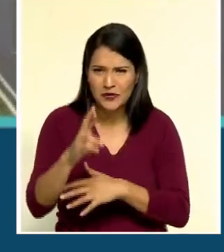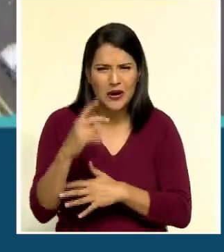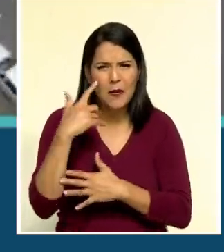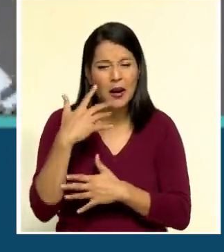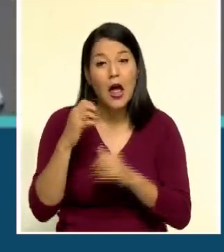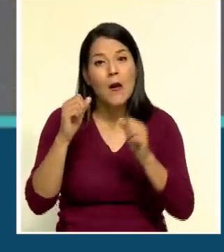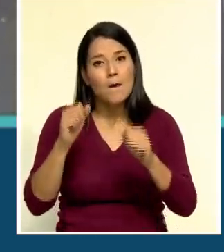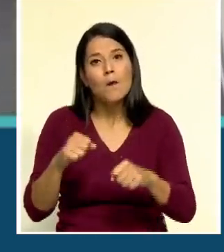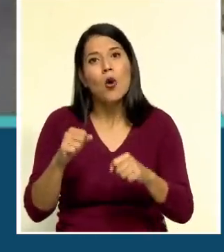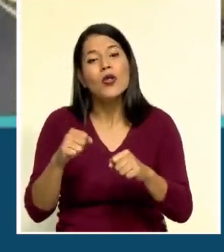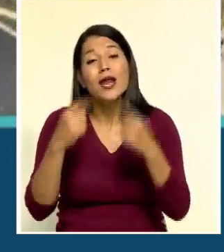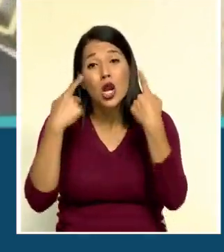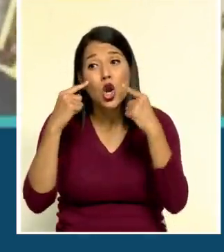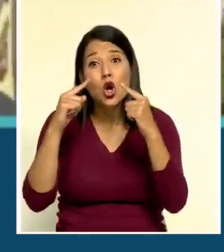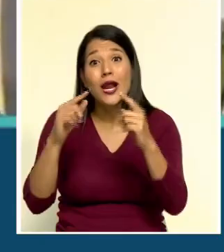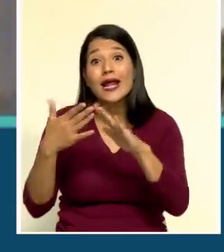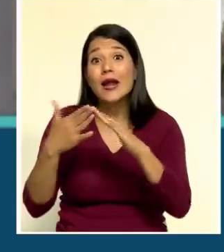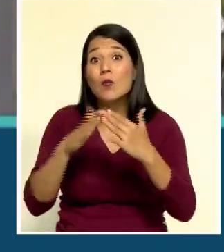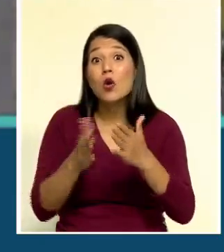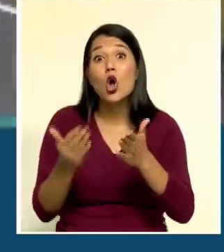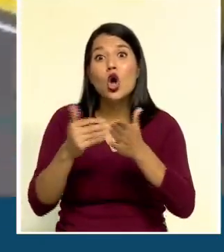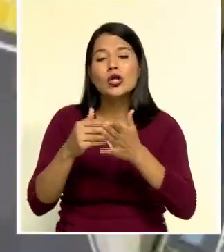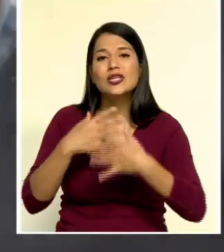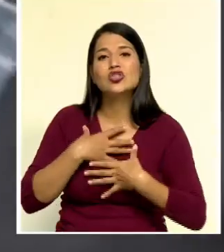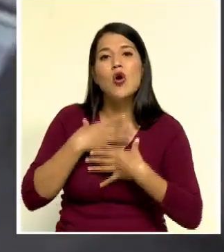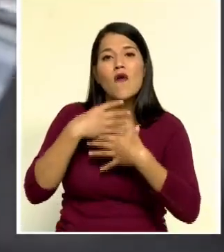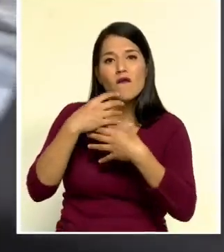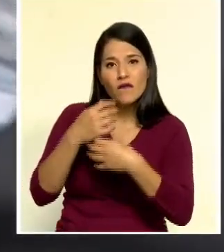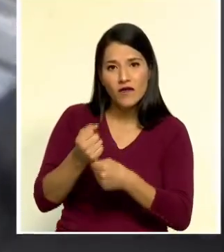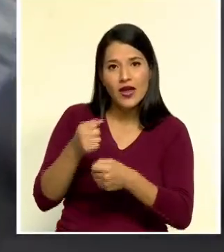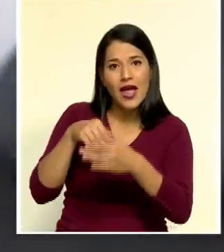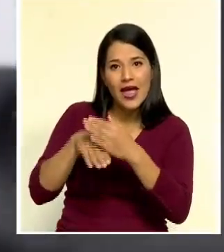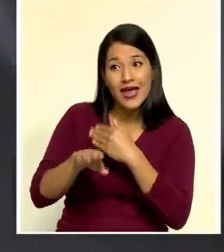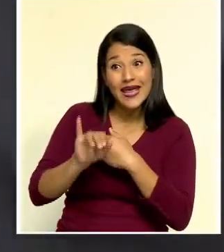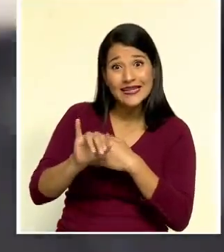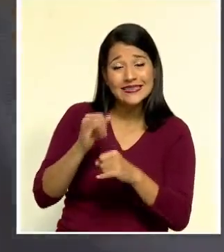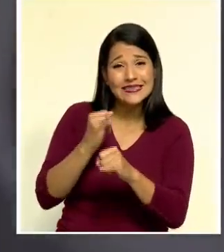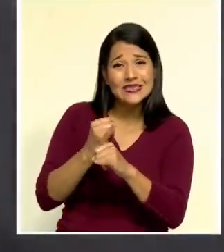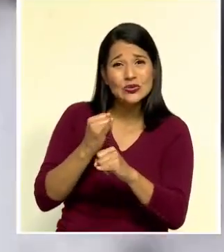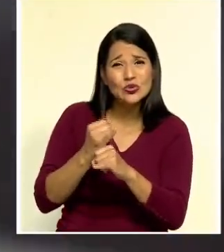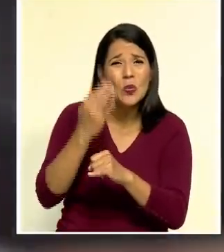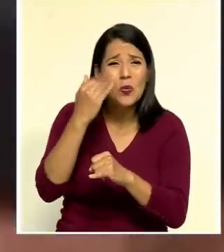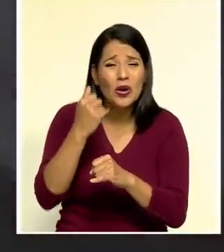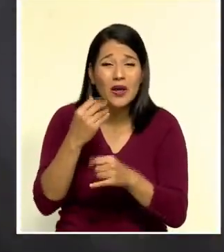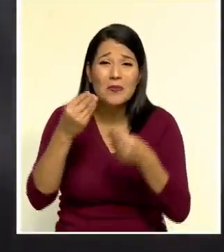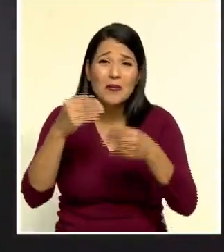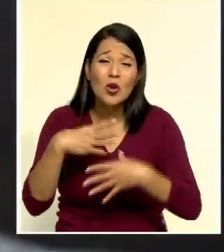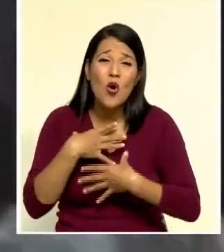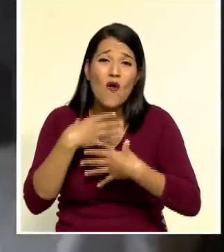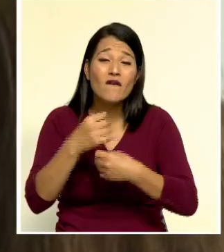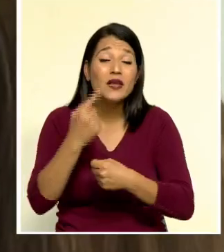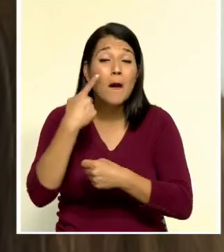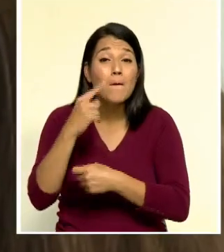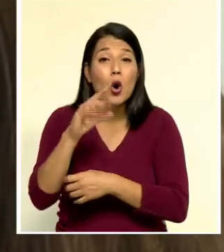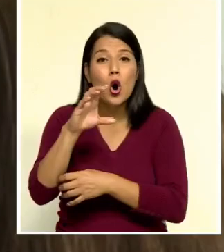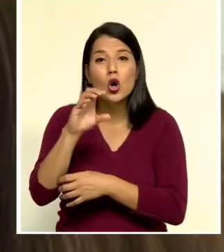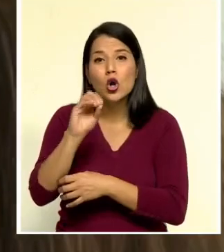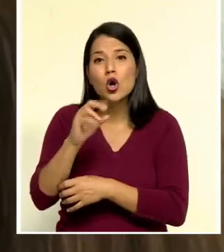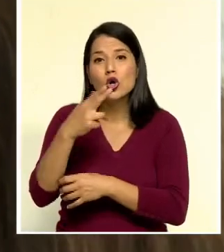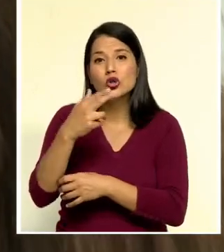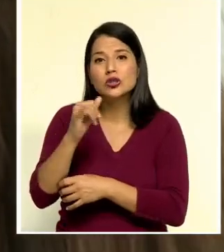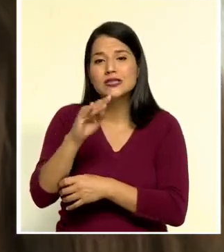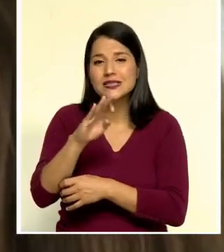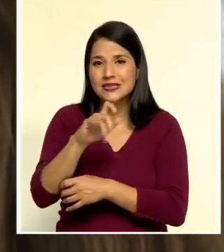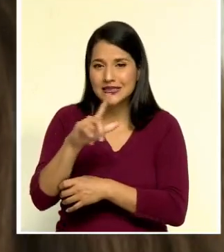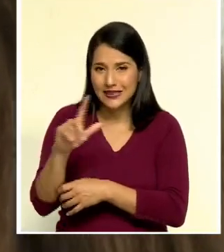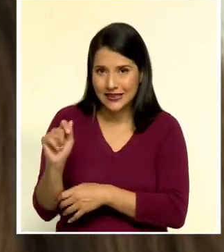la credibilidad y confianza de la ciudadanía que debilitó el caso Cochinilla. De acuerdo con especialistas consultados para este reportaje,